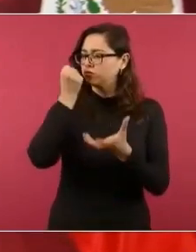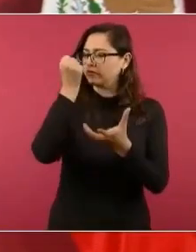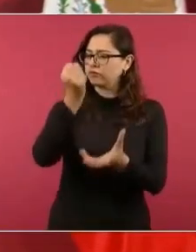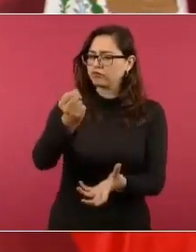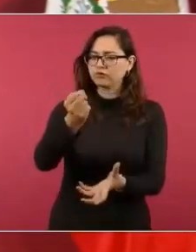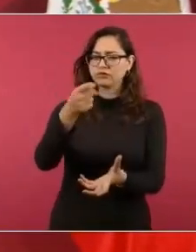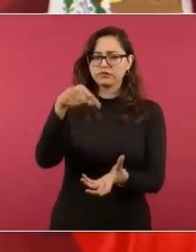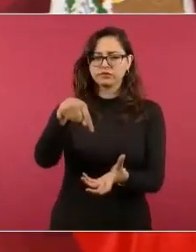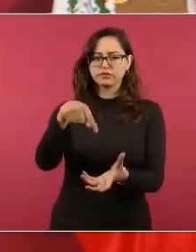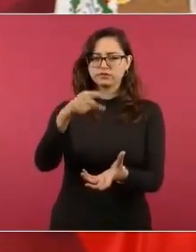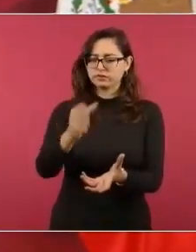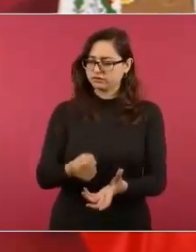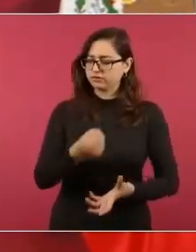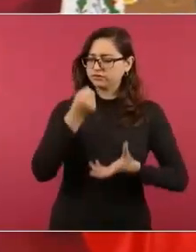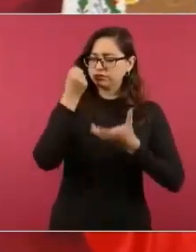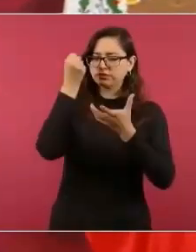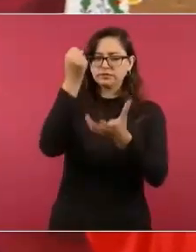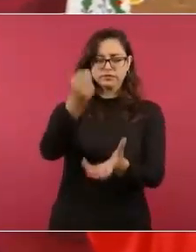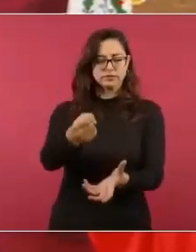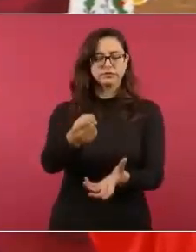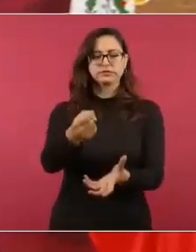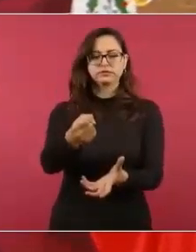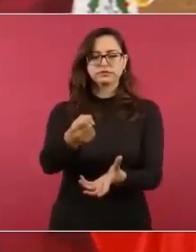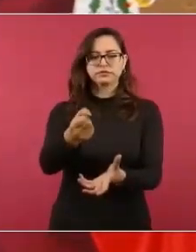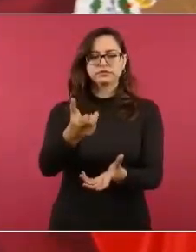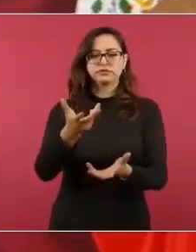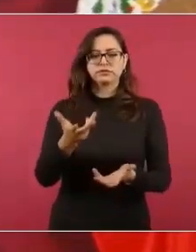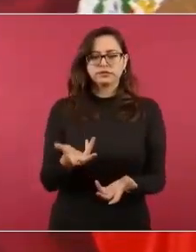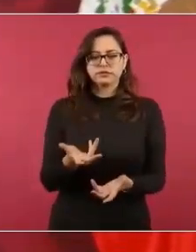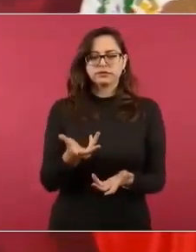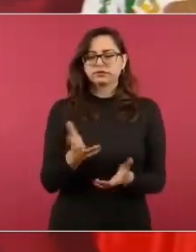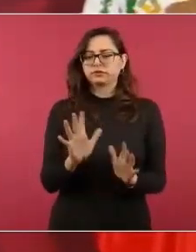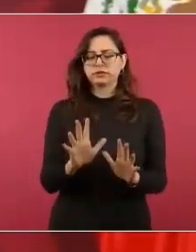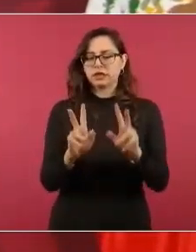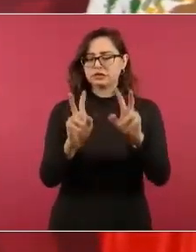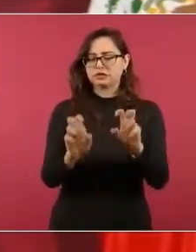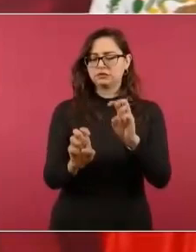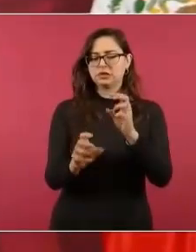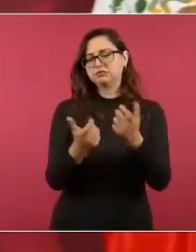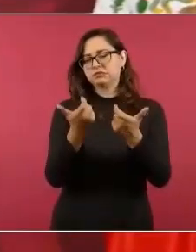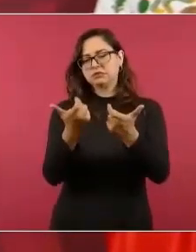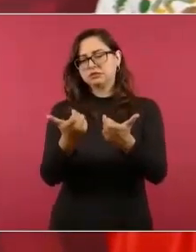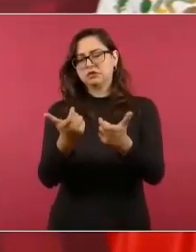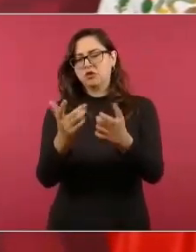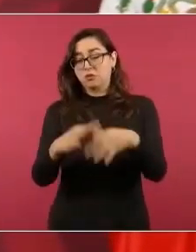una cantidad de recursos, aunque esto no tiene que ver con lo material,